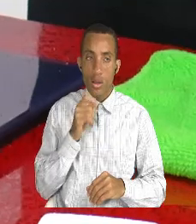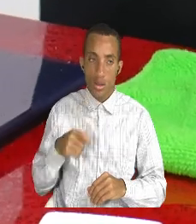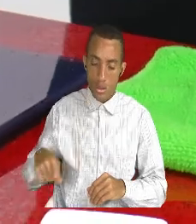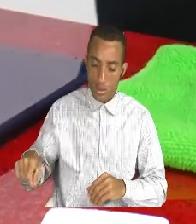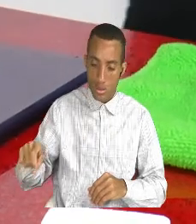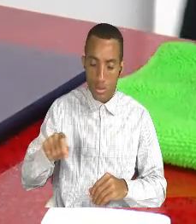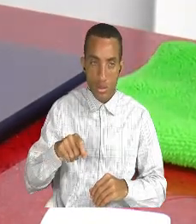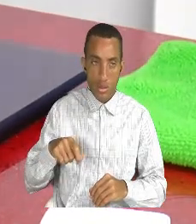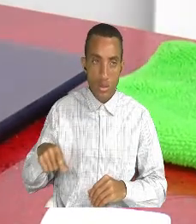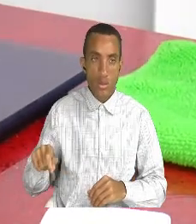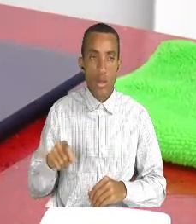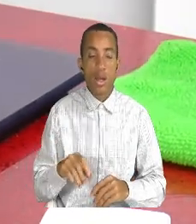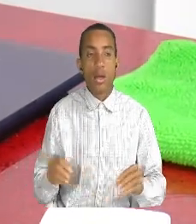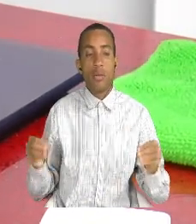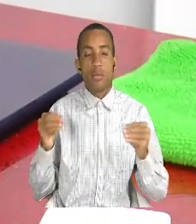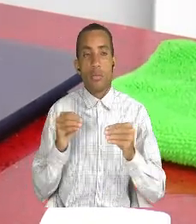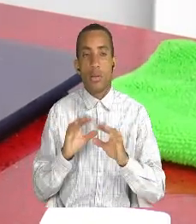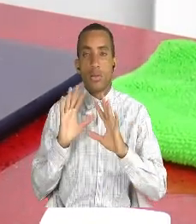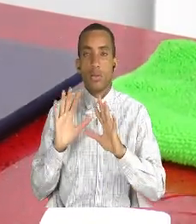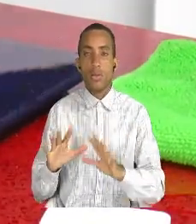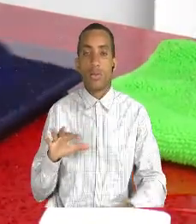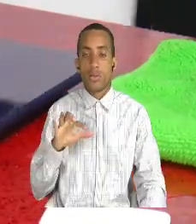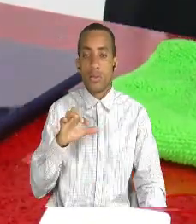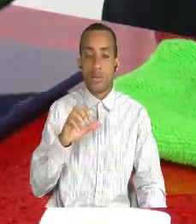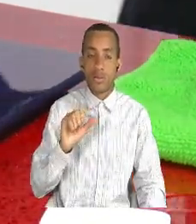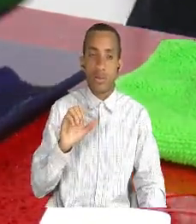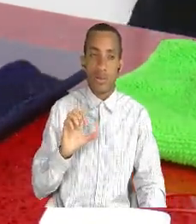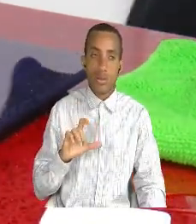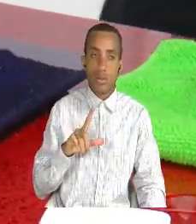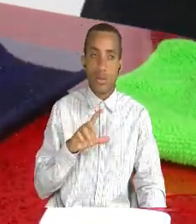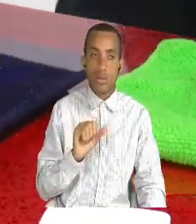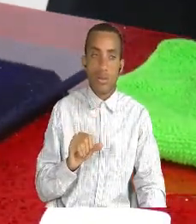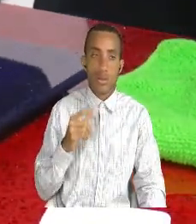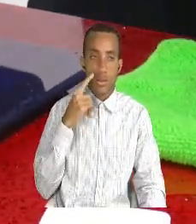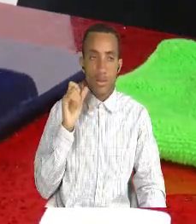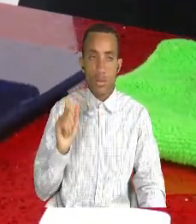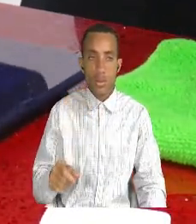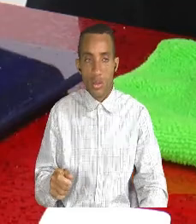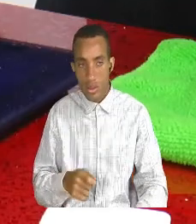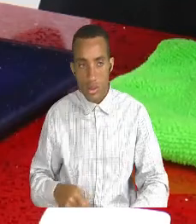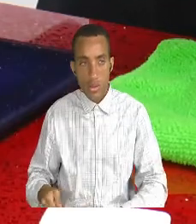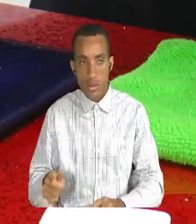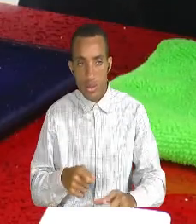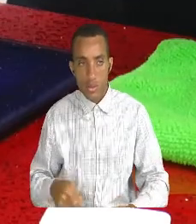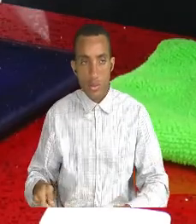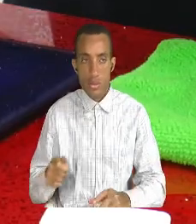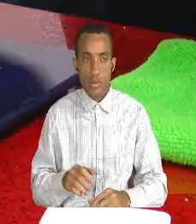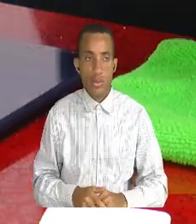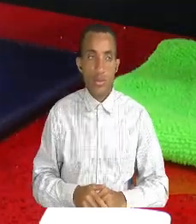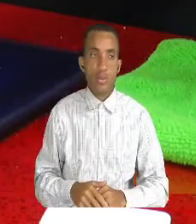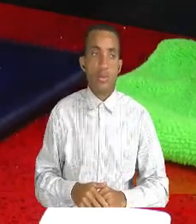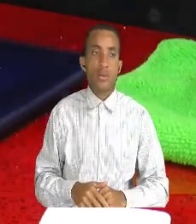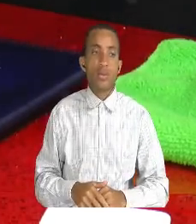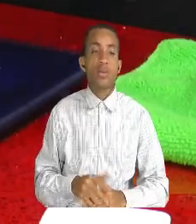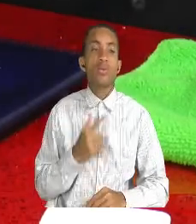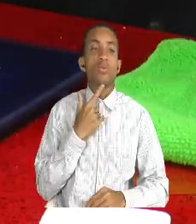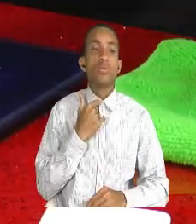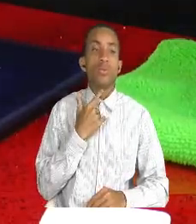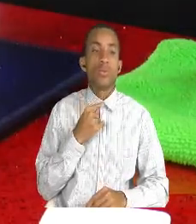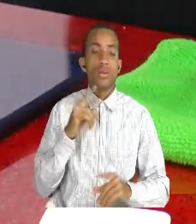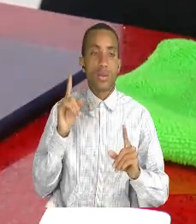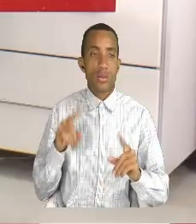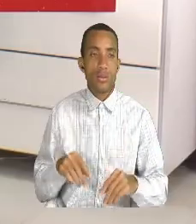Más estilo paella. Sí, eso veo. Y ahí voy a dejar que reduce. Bueno, me encanta esta preparación porque lleva un